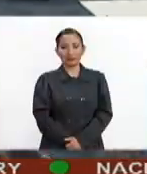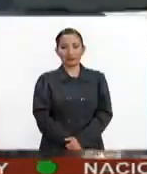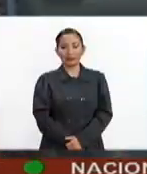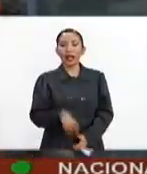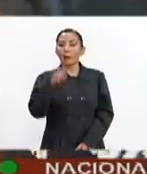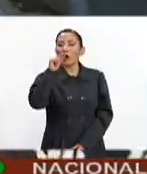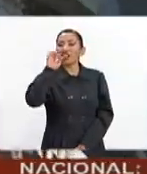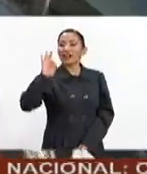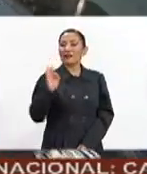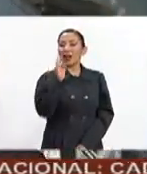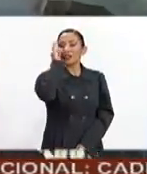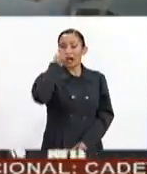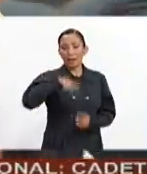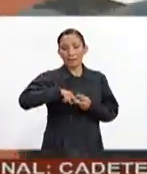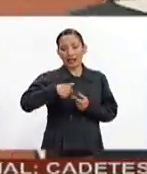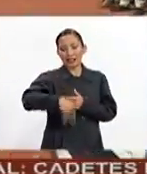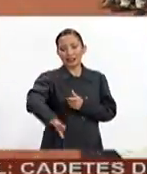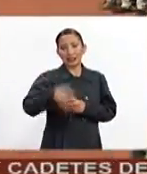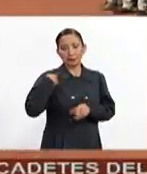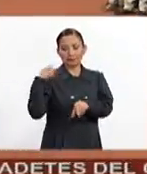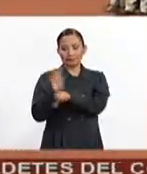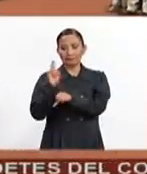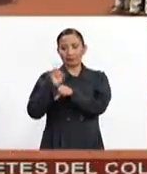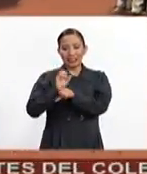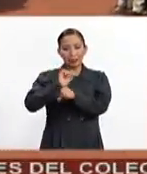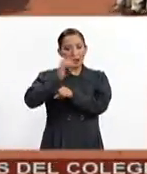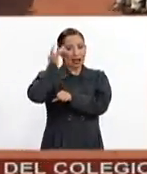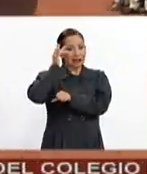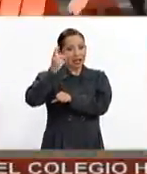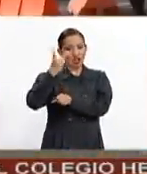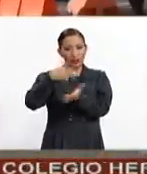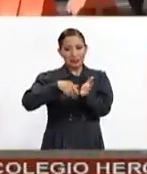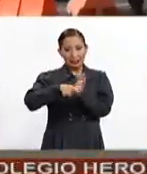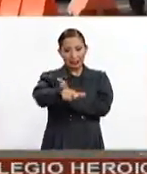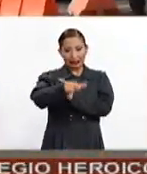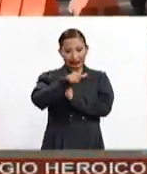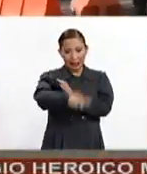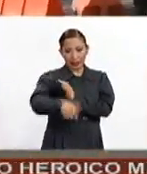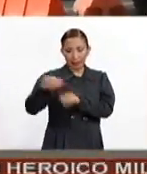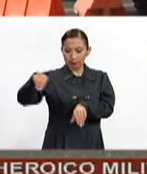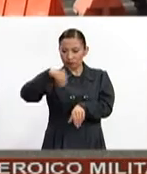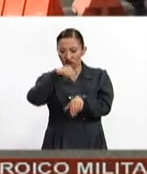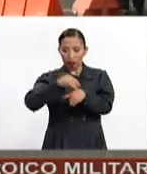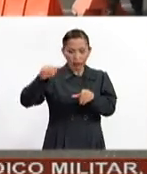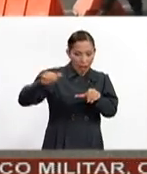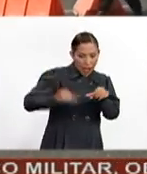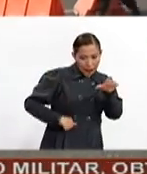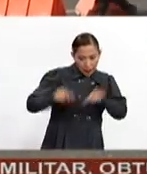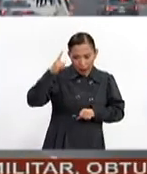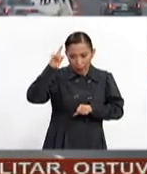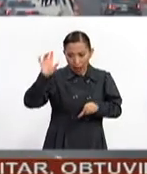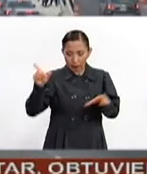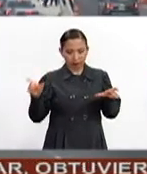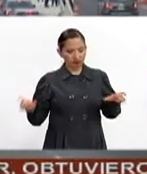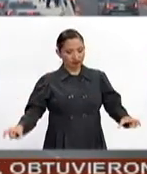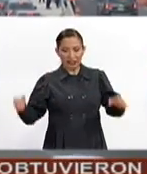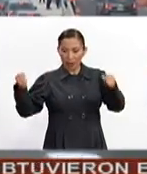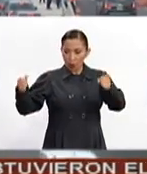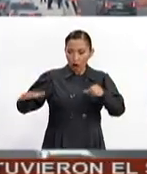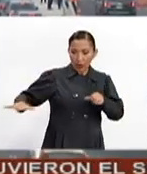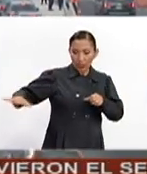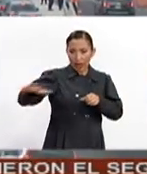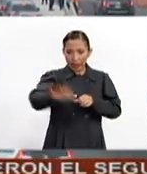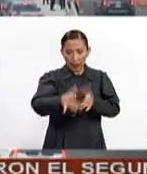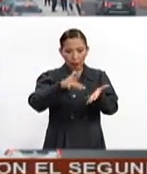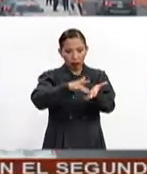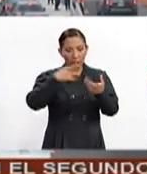La Policía Federal dio inicio al operativo de Semana Santa 2017. Implementará acciones para reforzar las medidas de seguridad